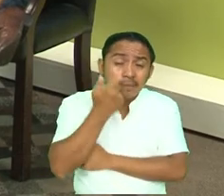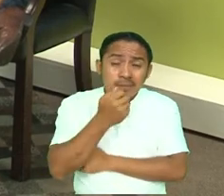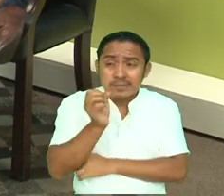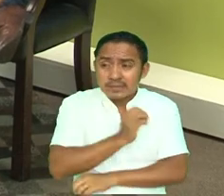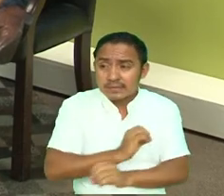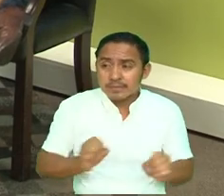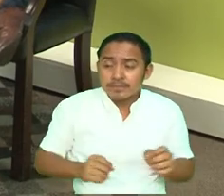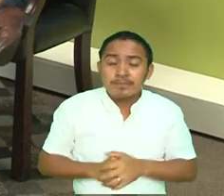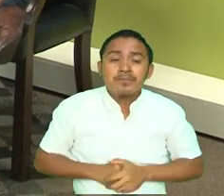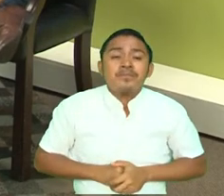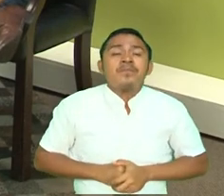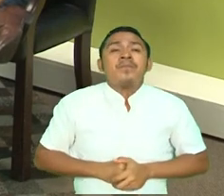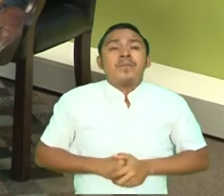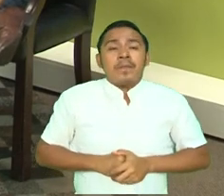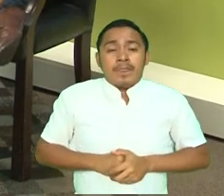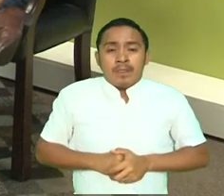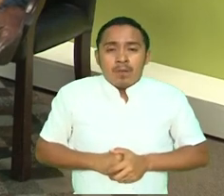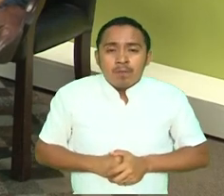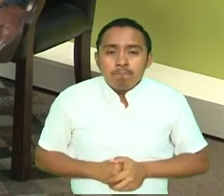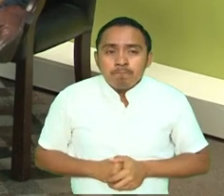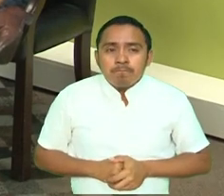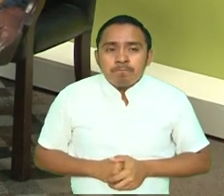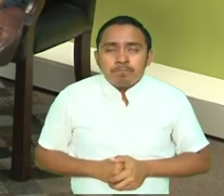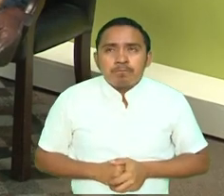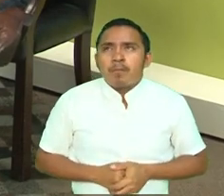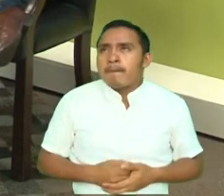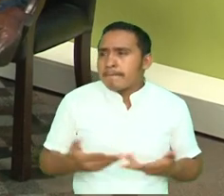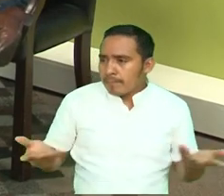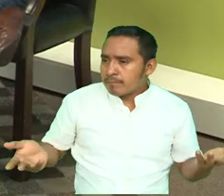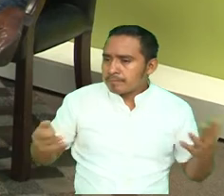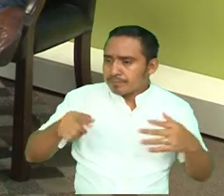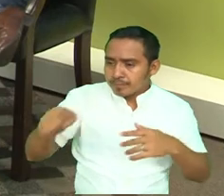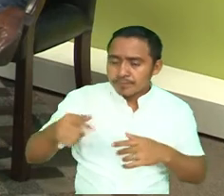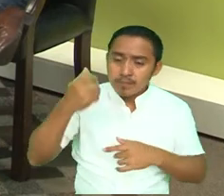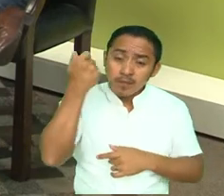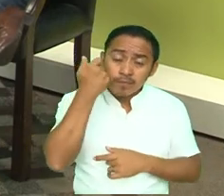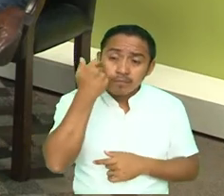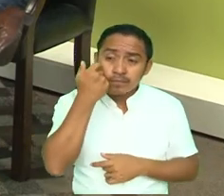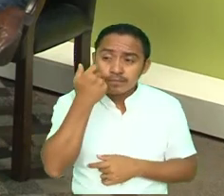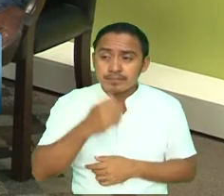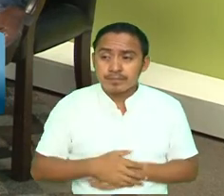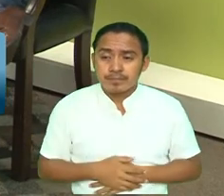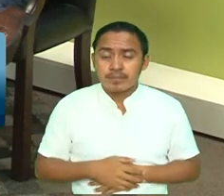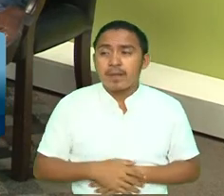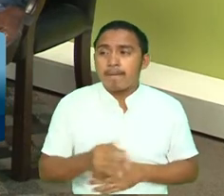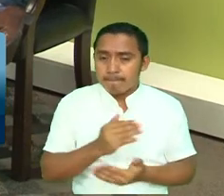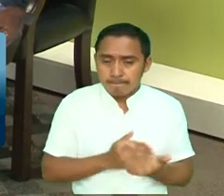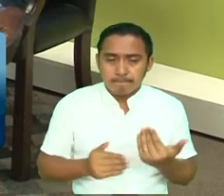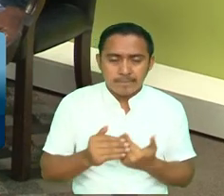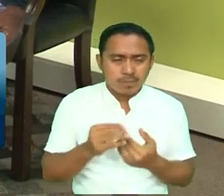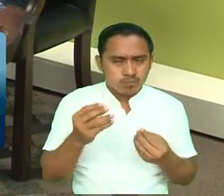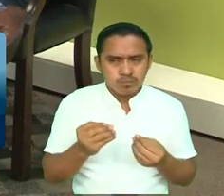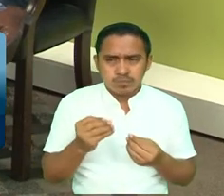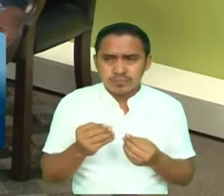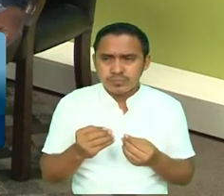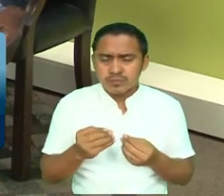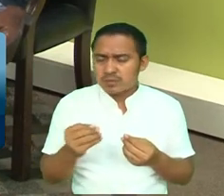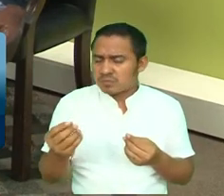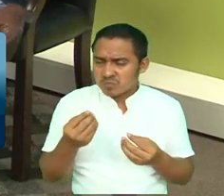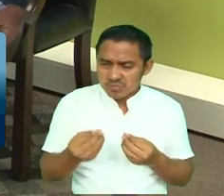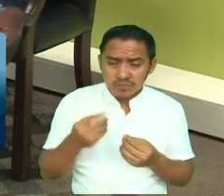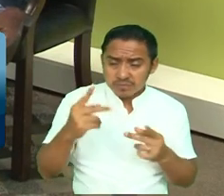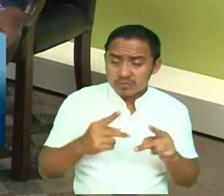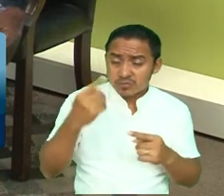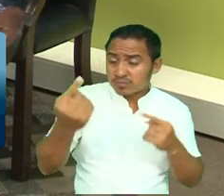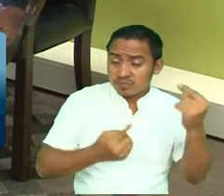En eso estamos. Generalmente es una patología con baja prevalencia. No la vemos tanto. No llegan las personas. No llegan. ¿Por